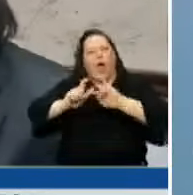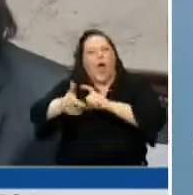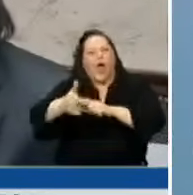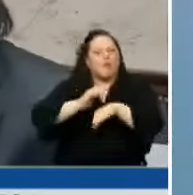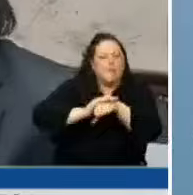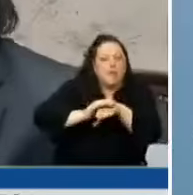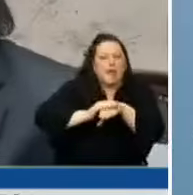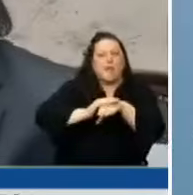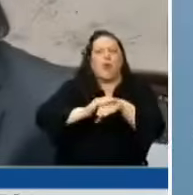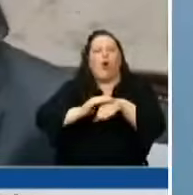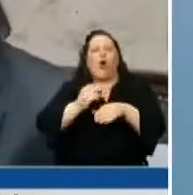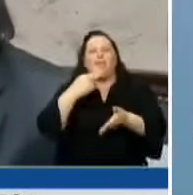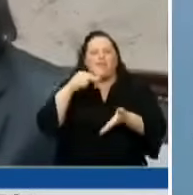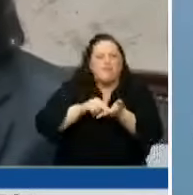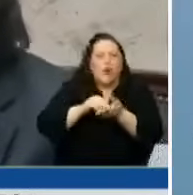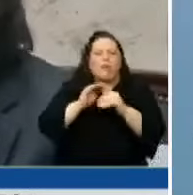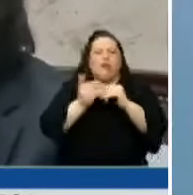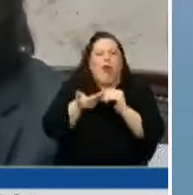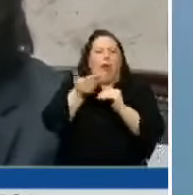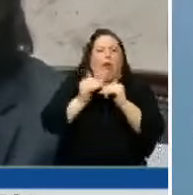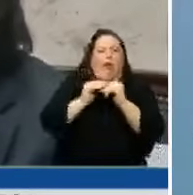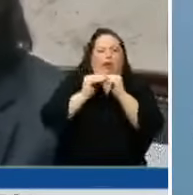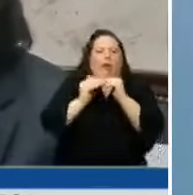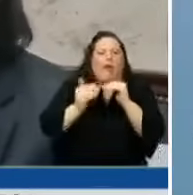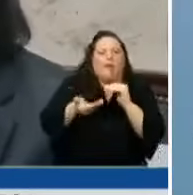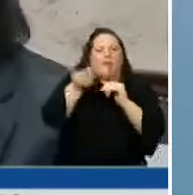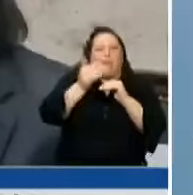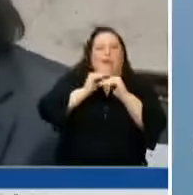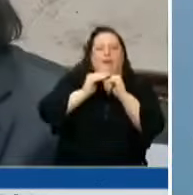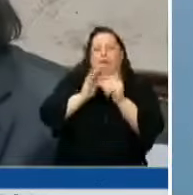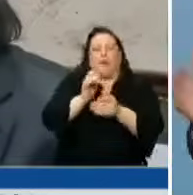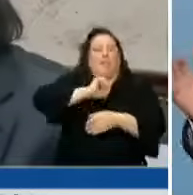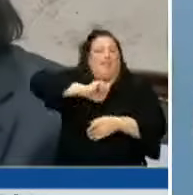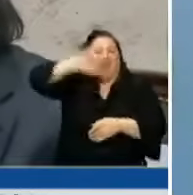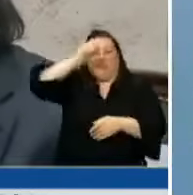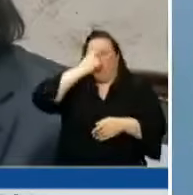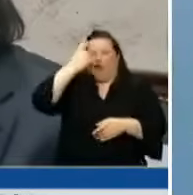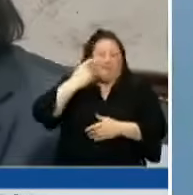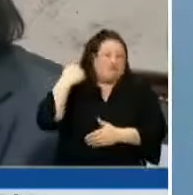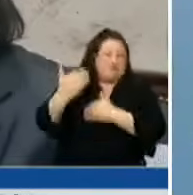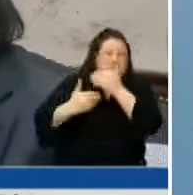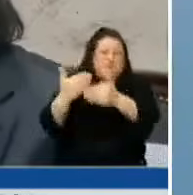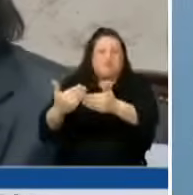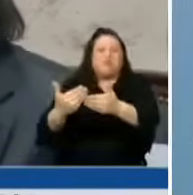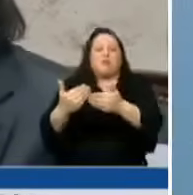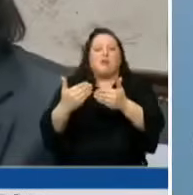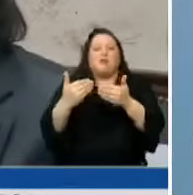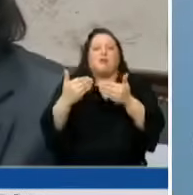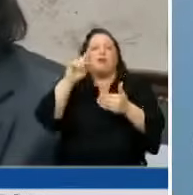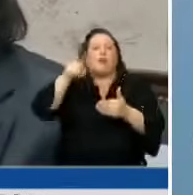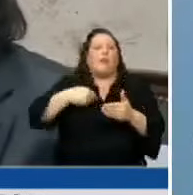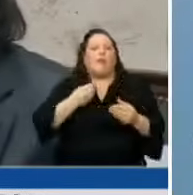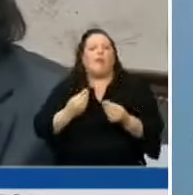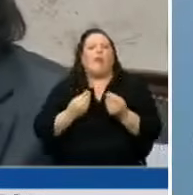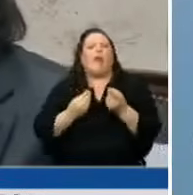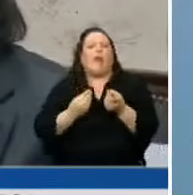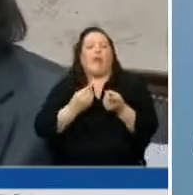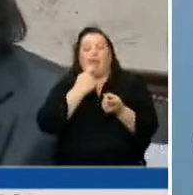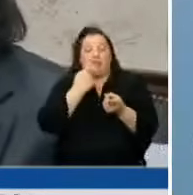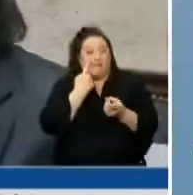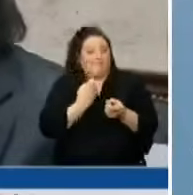imponibles por la inflación que además cada vez se acelera más, eso también implica, si no se lo